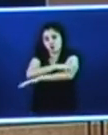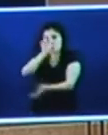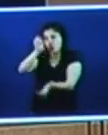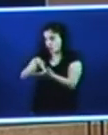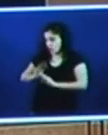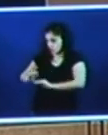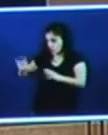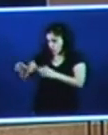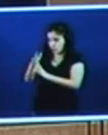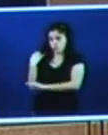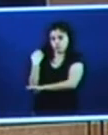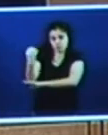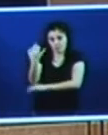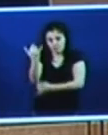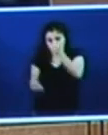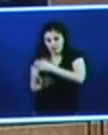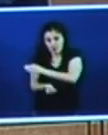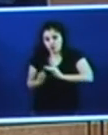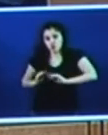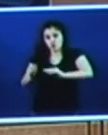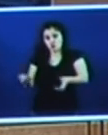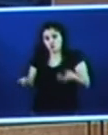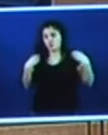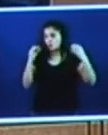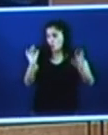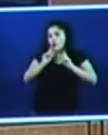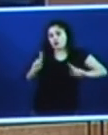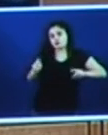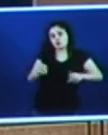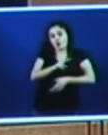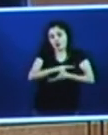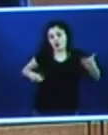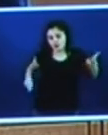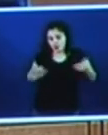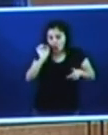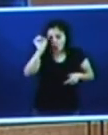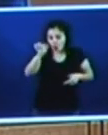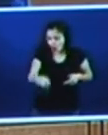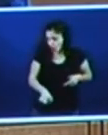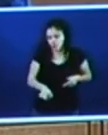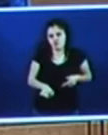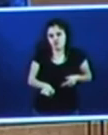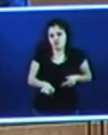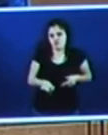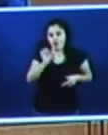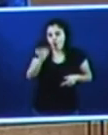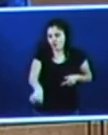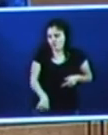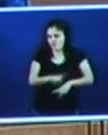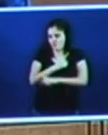xerceran as súas competencias como as ten exercido Galicia, oxe non estaría vostedes facéndome esa pregunta.